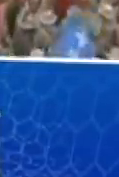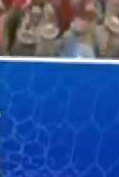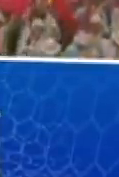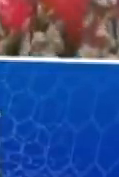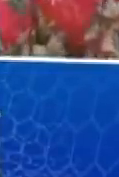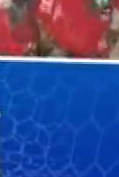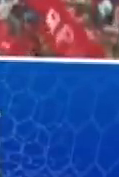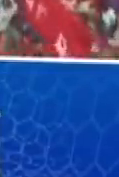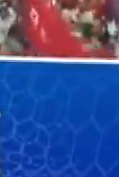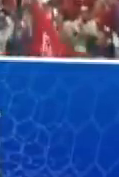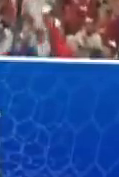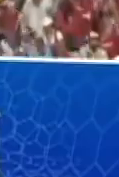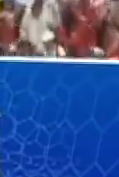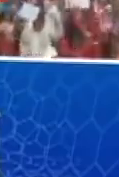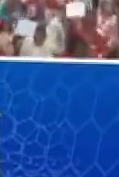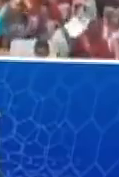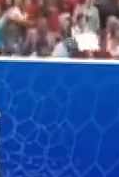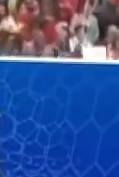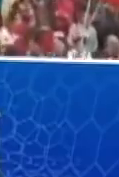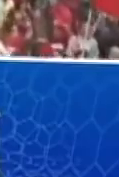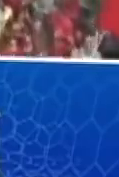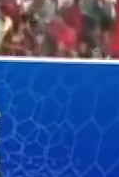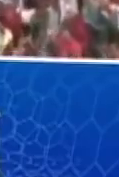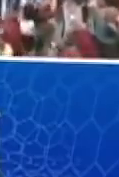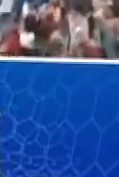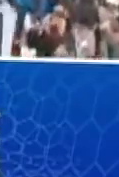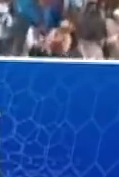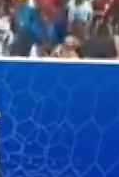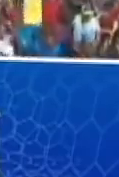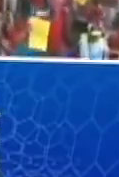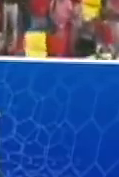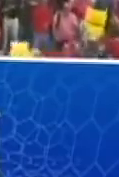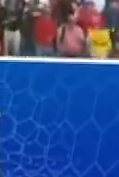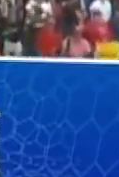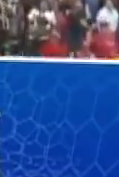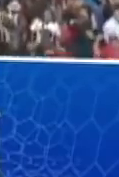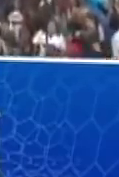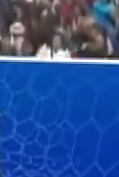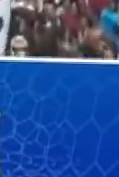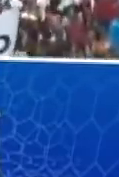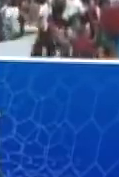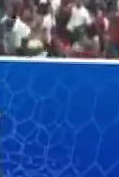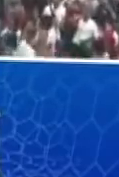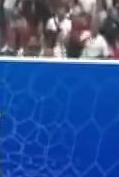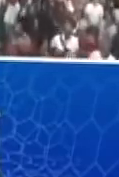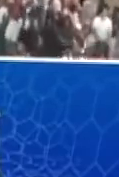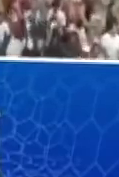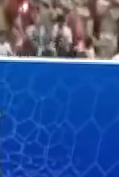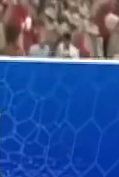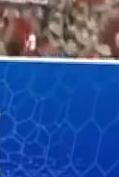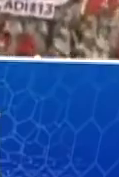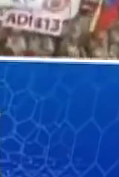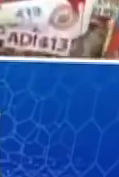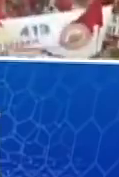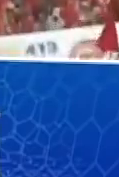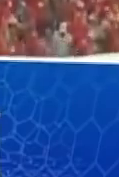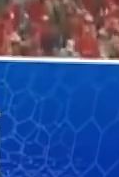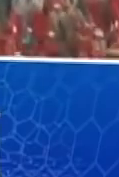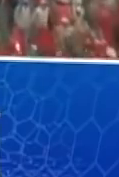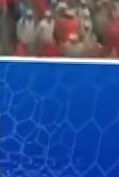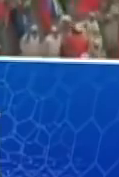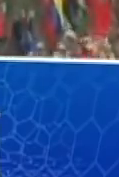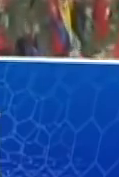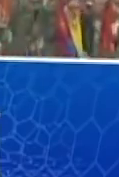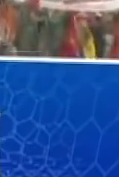truene o relampaguee, este año 2020 habrá elecciones para una